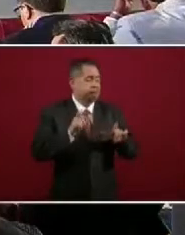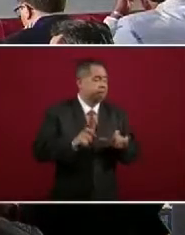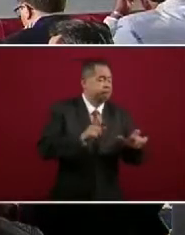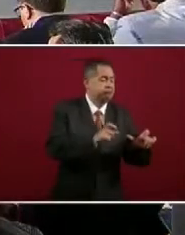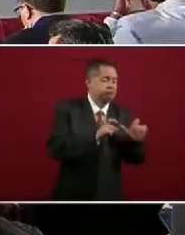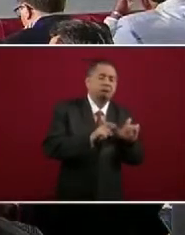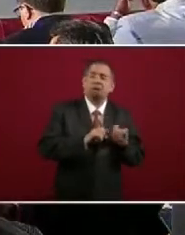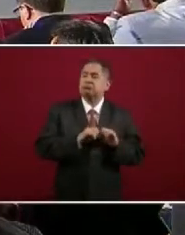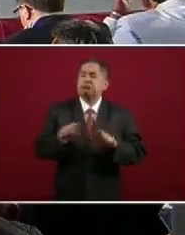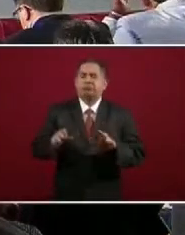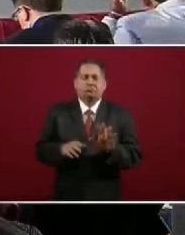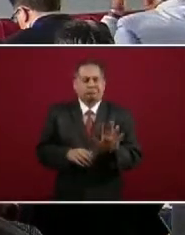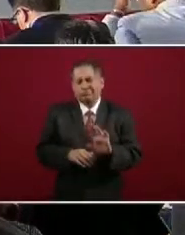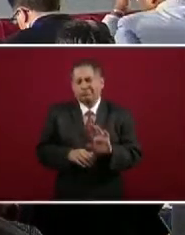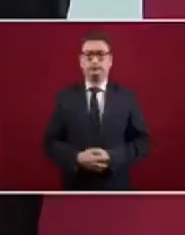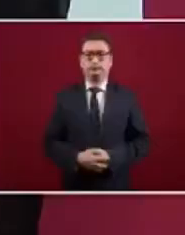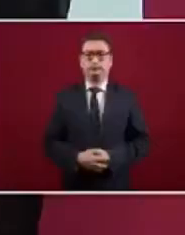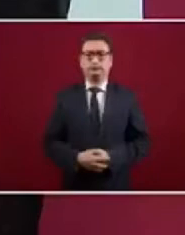nuevo marco legal.